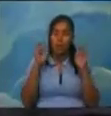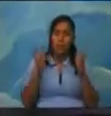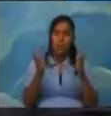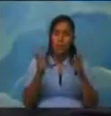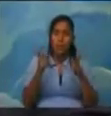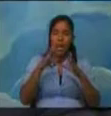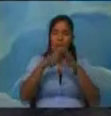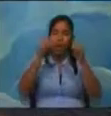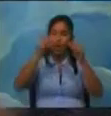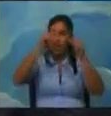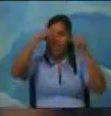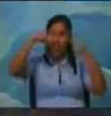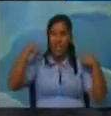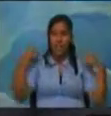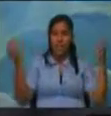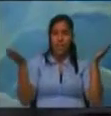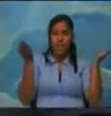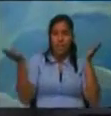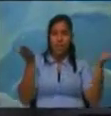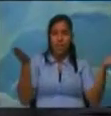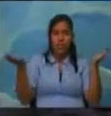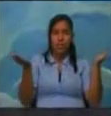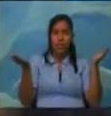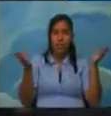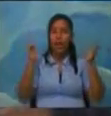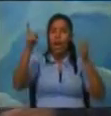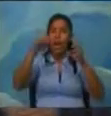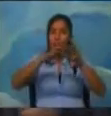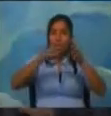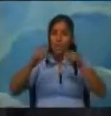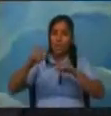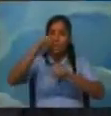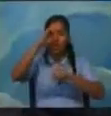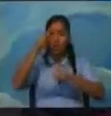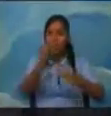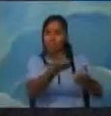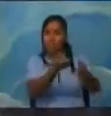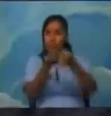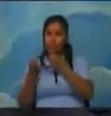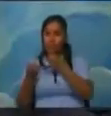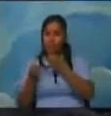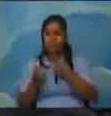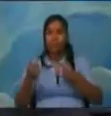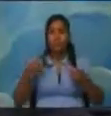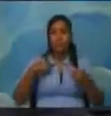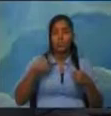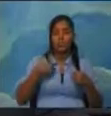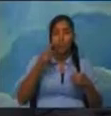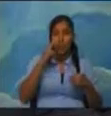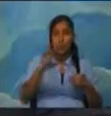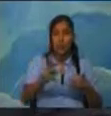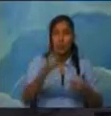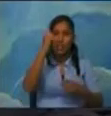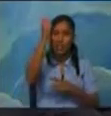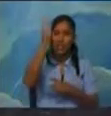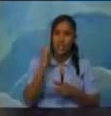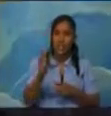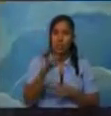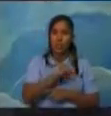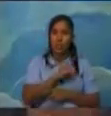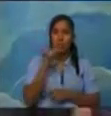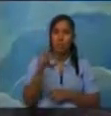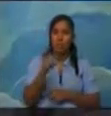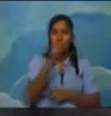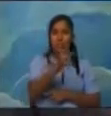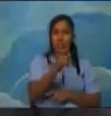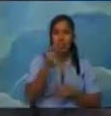a Egipto, vamos a parar nuevamente a la tierra de donde Dios nos ha sacado. Yo he visto y he tenido testimonio de personas que Dios